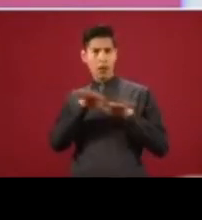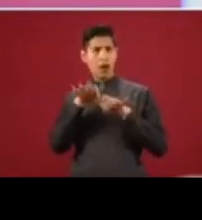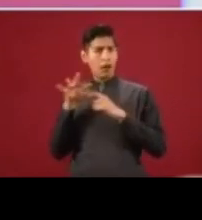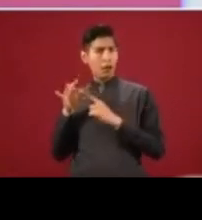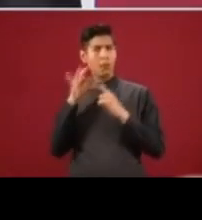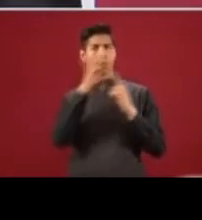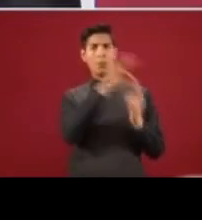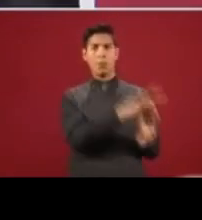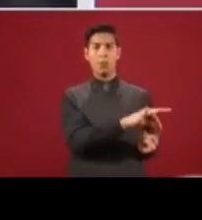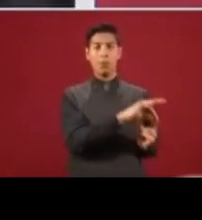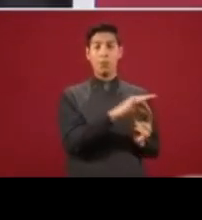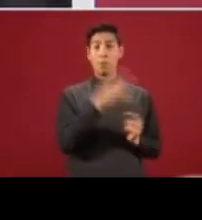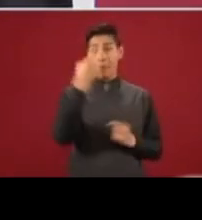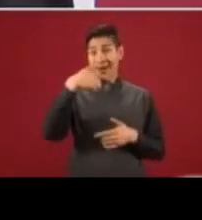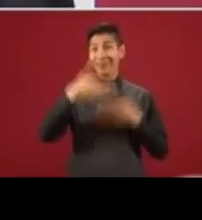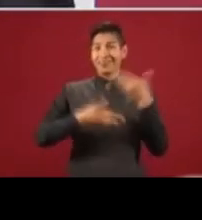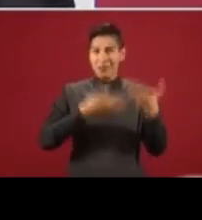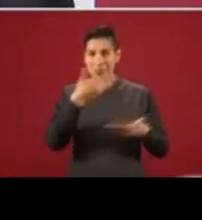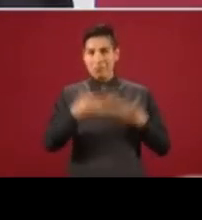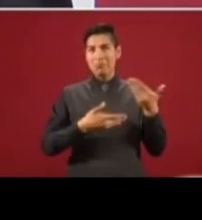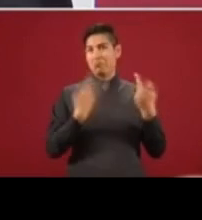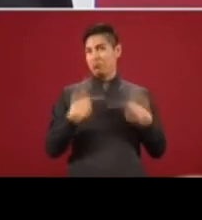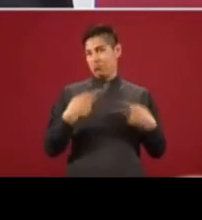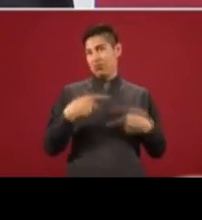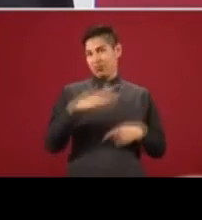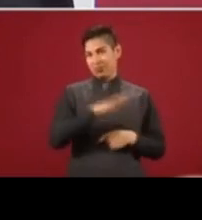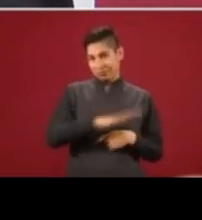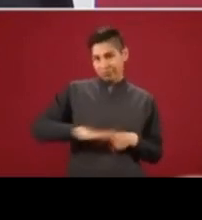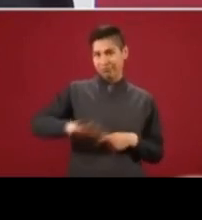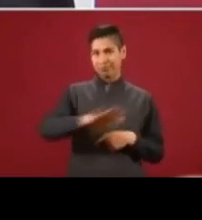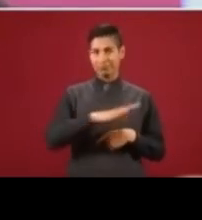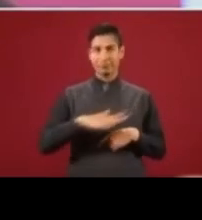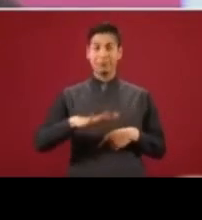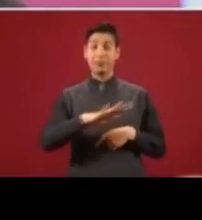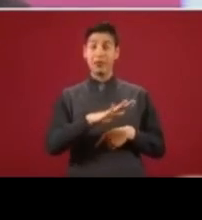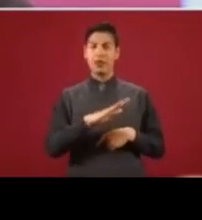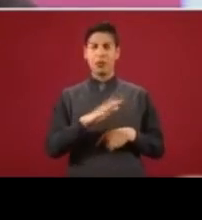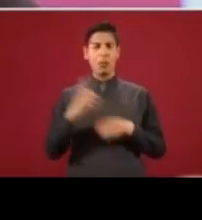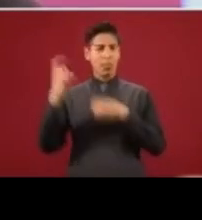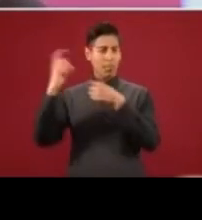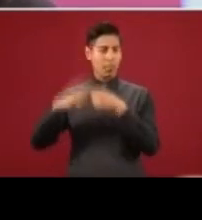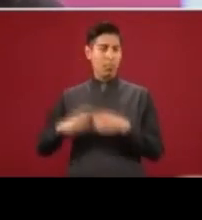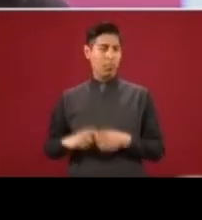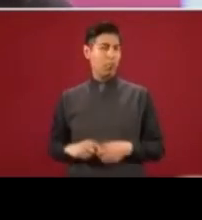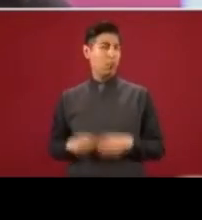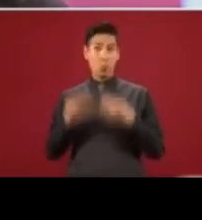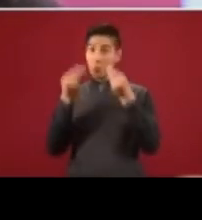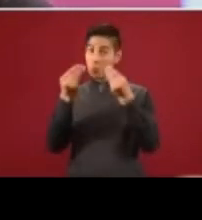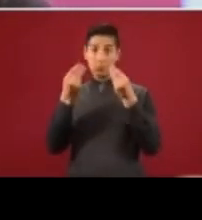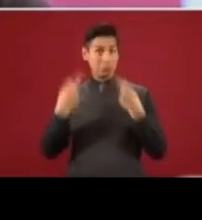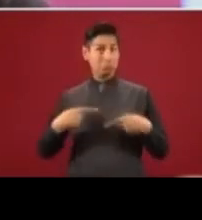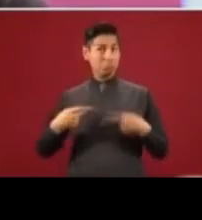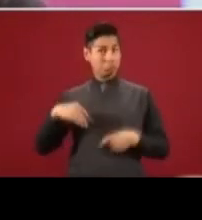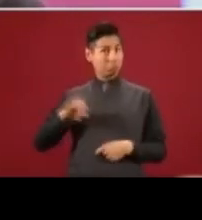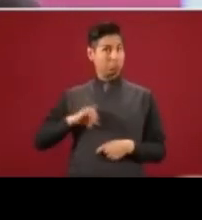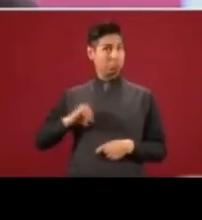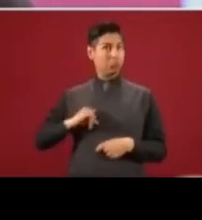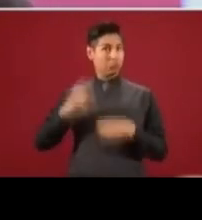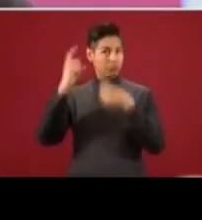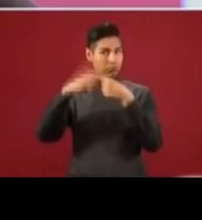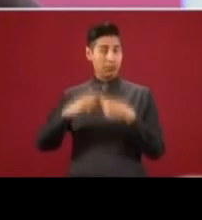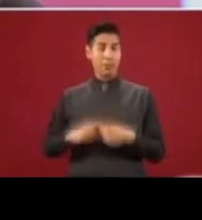servir a la patria, de servir al pueblo, de servir a la gente, y hemos tenido una respuesta extraordinariamente positiva. Más de